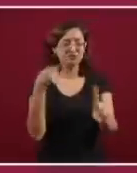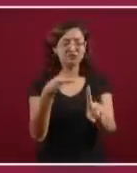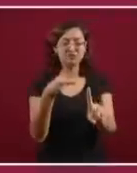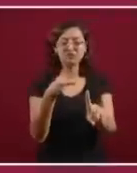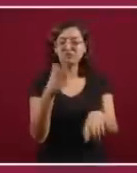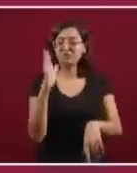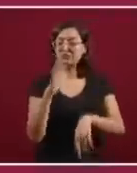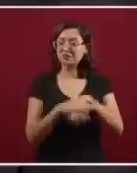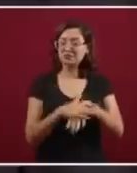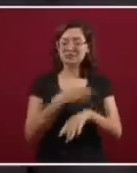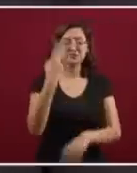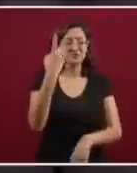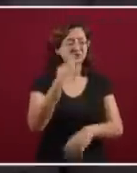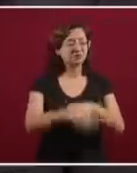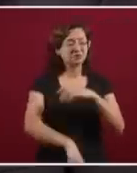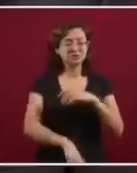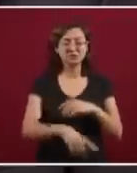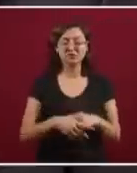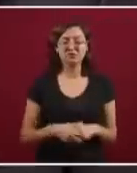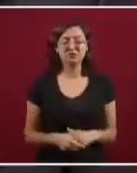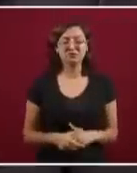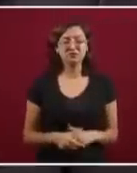es lo más dañino